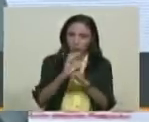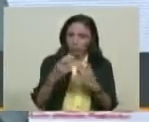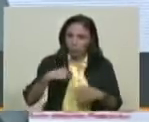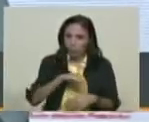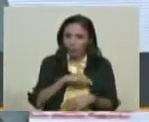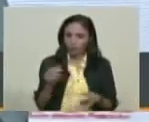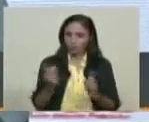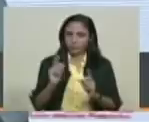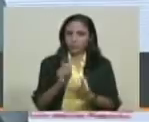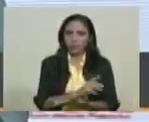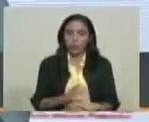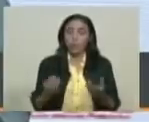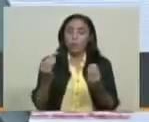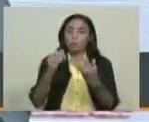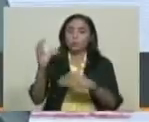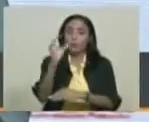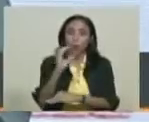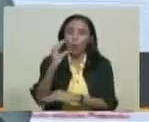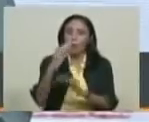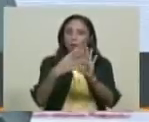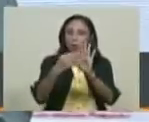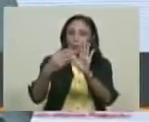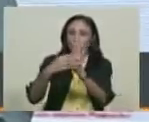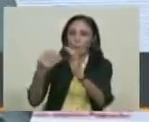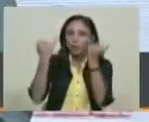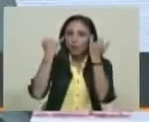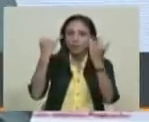político. En Colombia son miles que han matado.